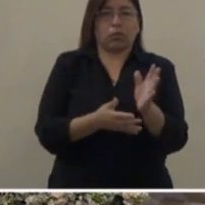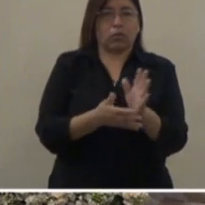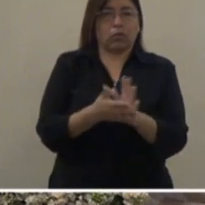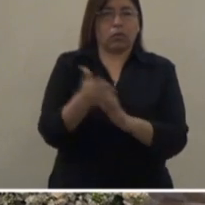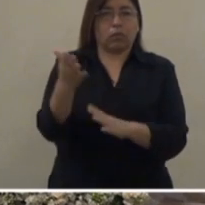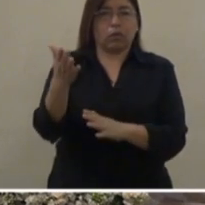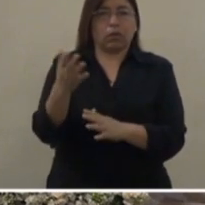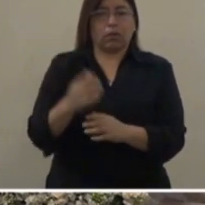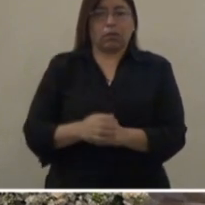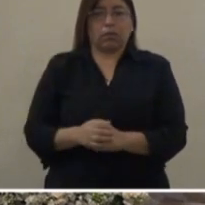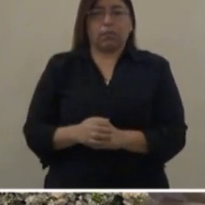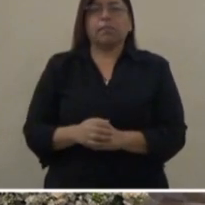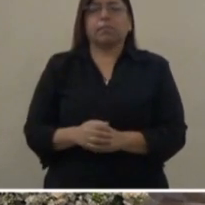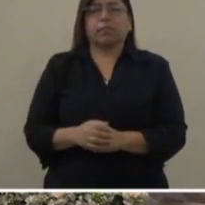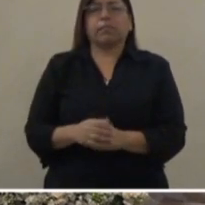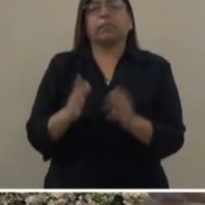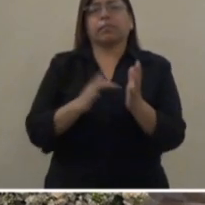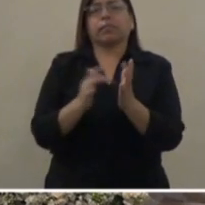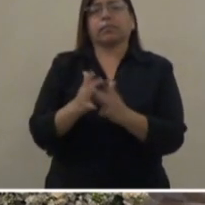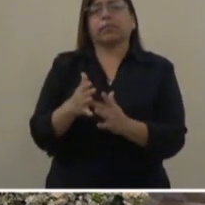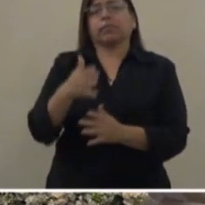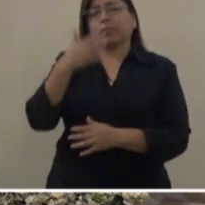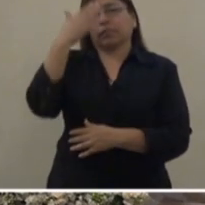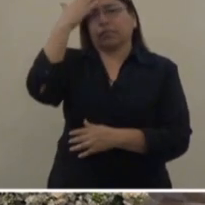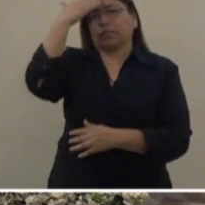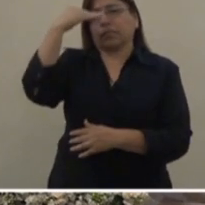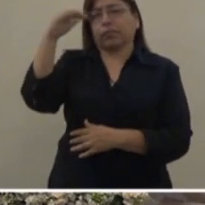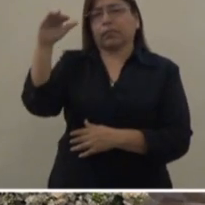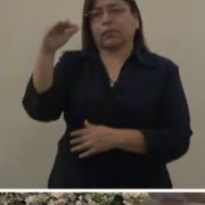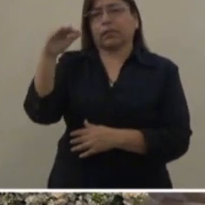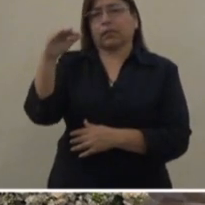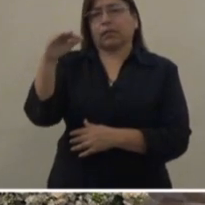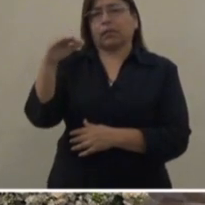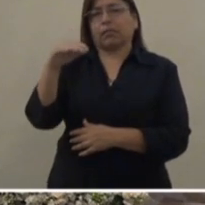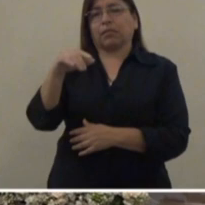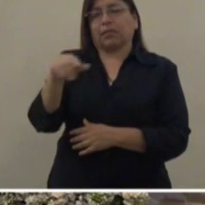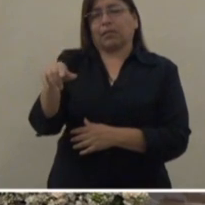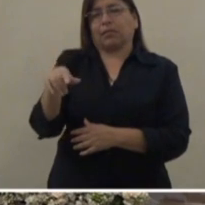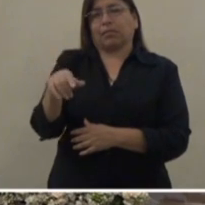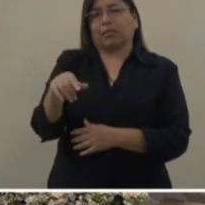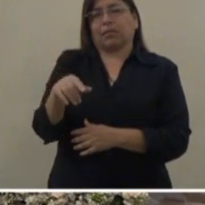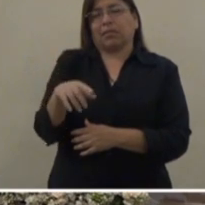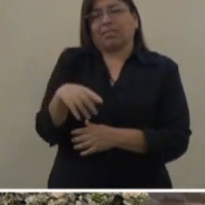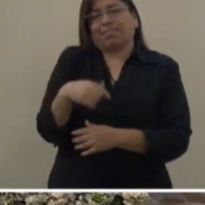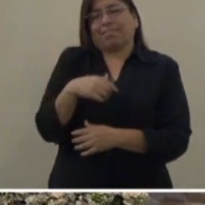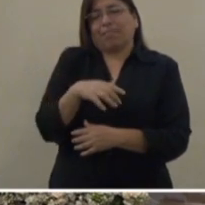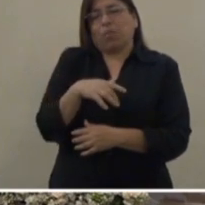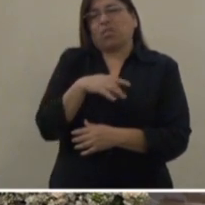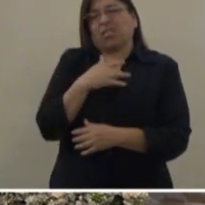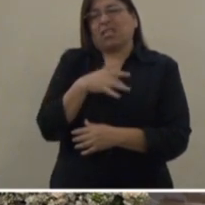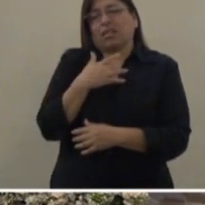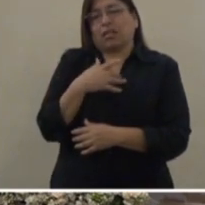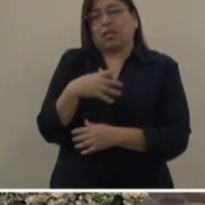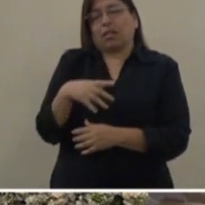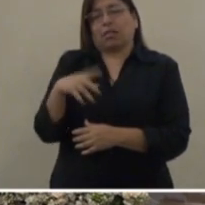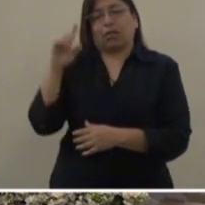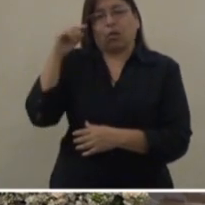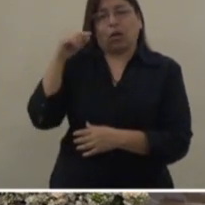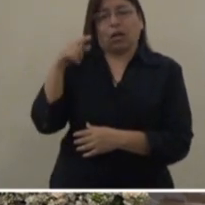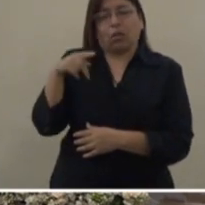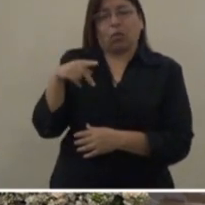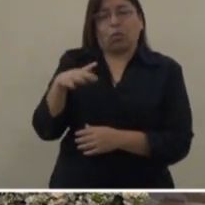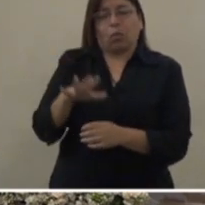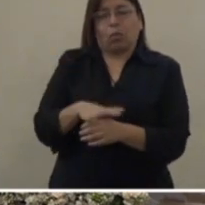Jesús tendría razón para no saludarlos, como ustedes y yo,